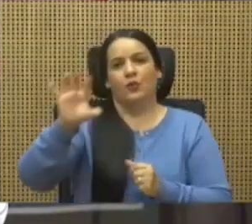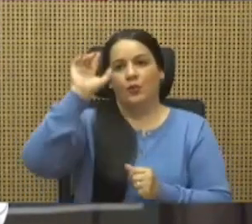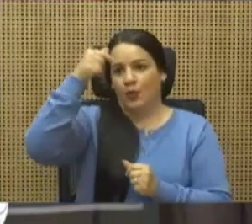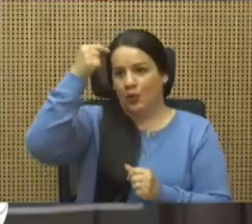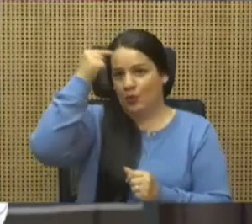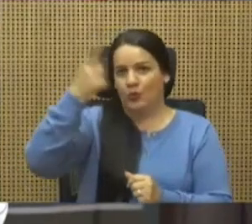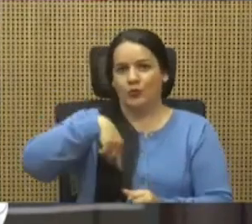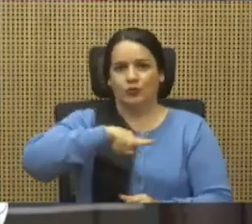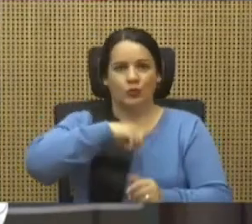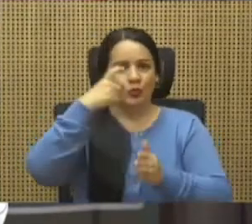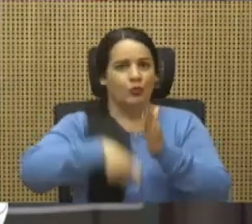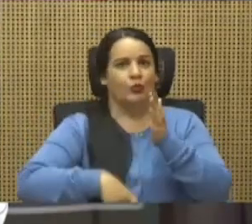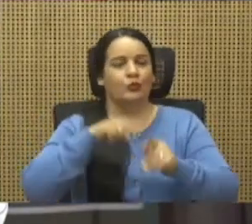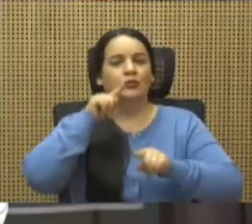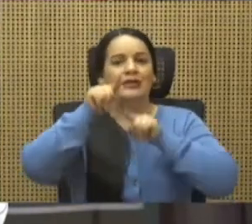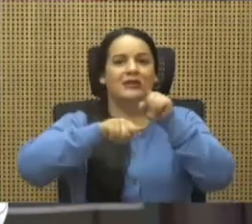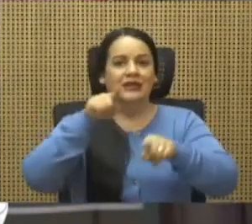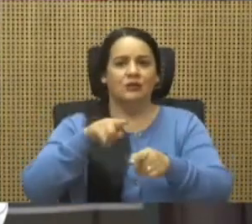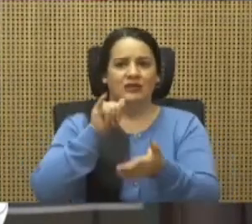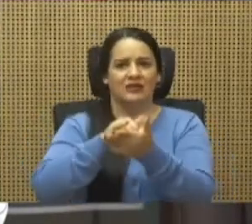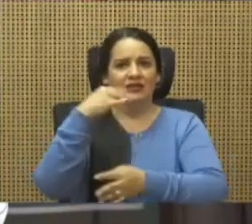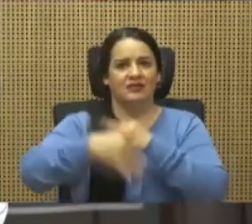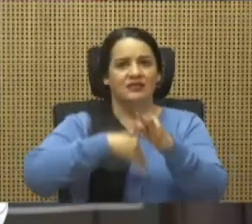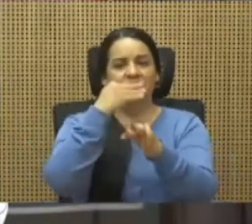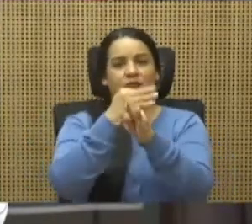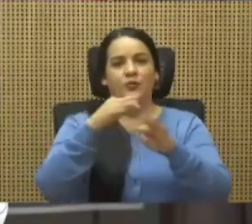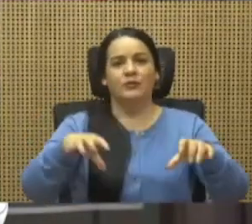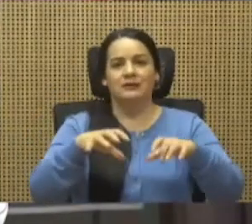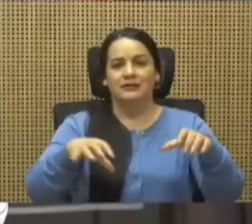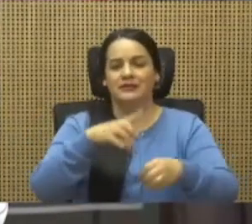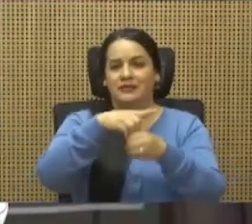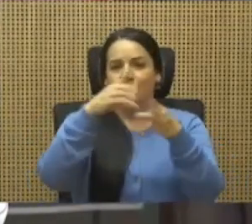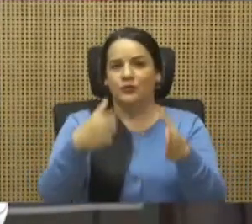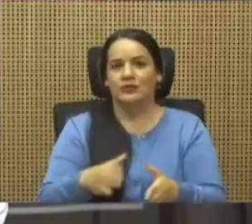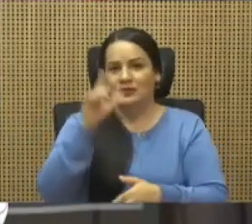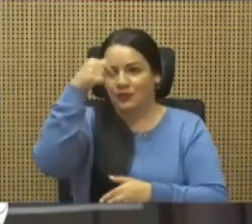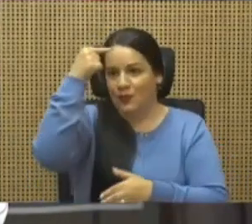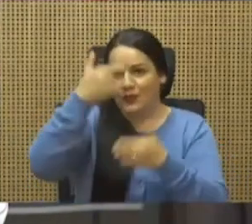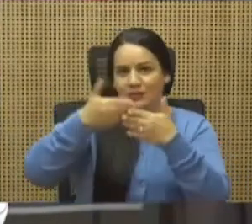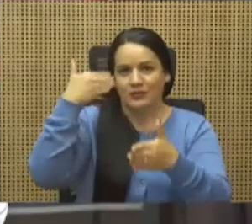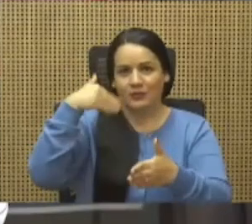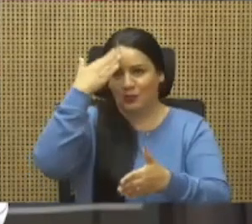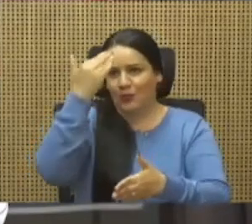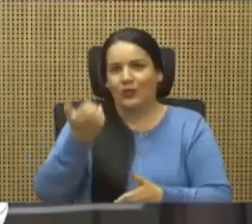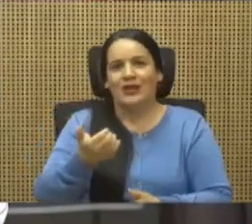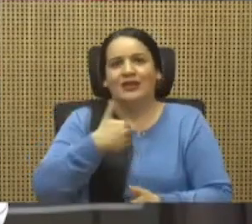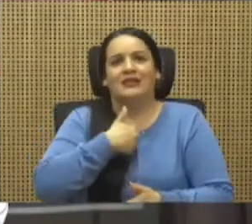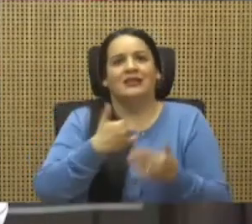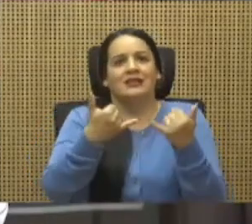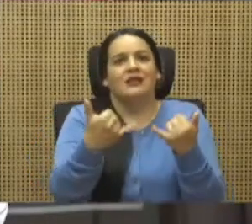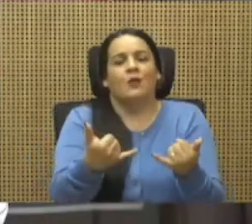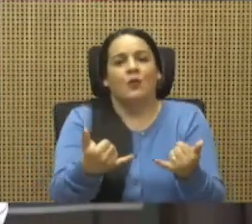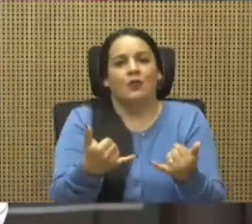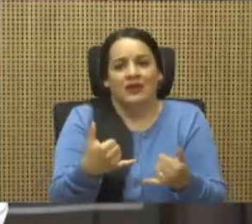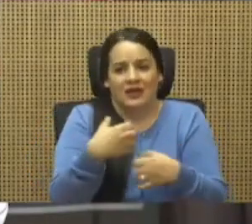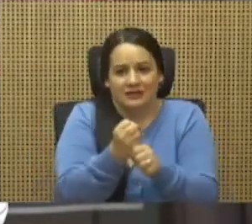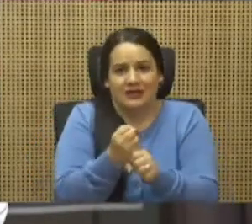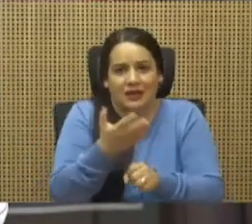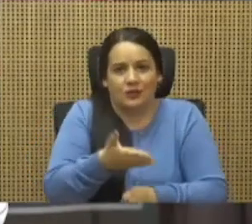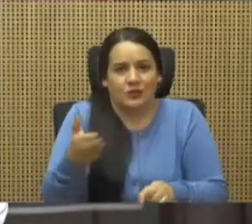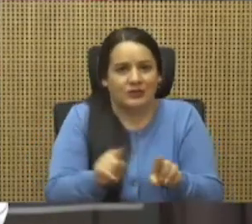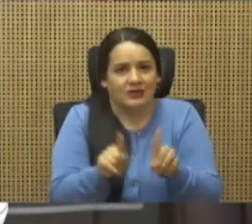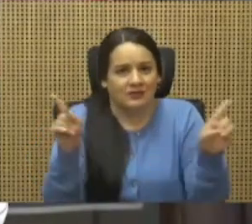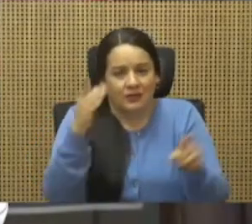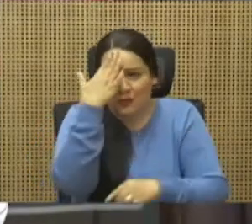Si fuimos duros críticos de ese tipo de acciones de los diputados del gobierno anterior, ¿por qué tendríamos que hacer las cosas diferentes y por